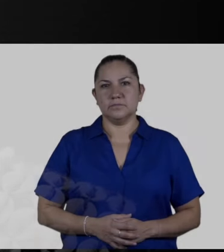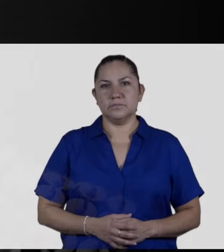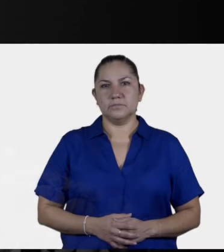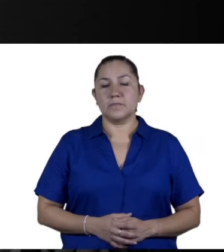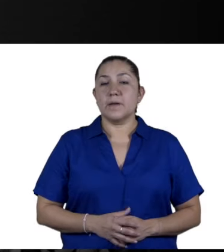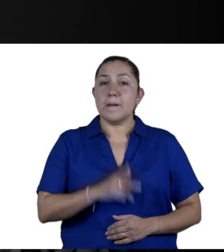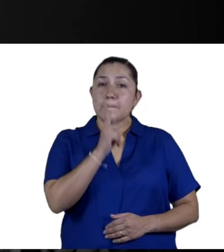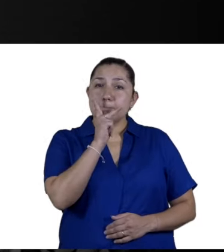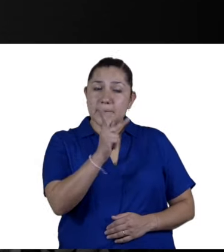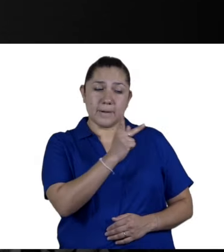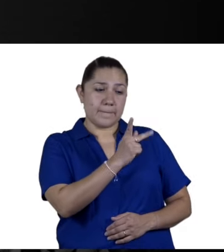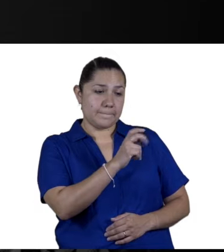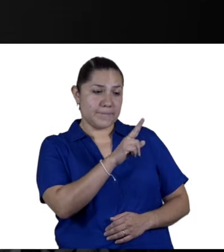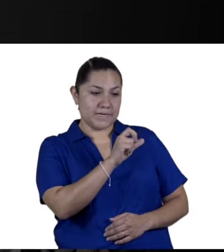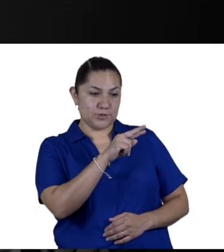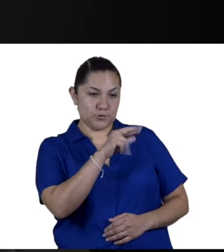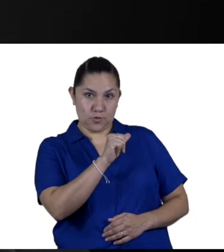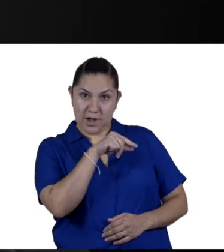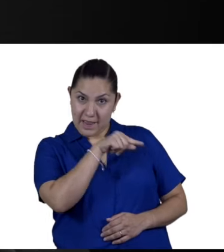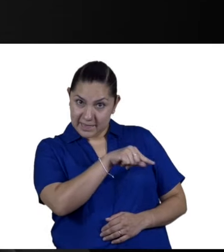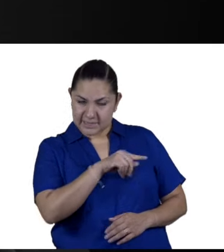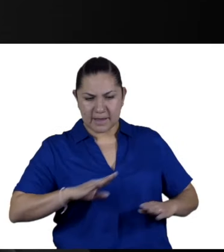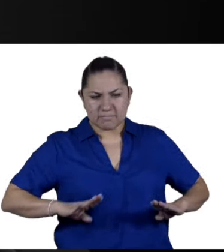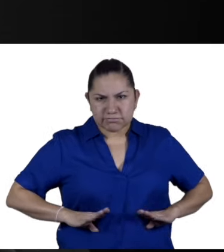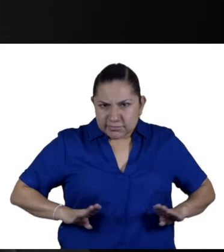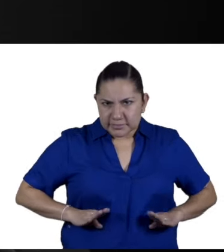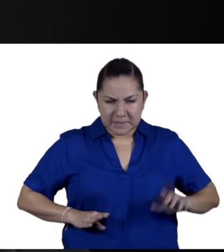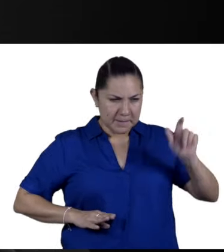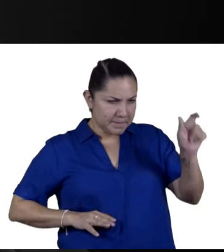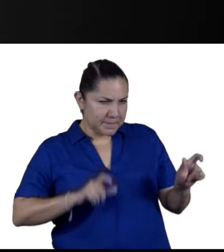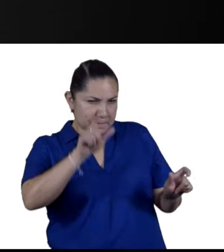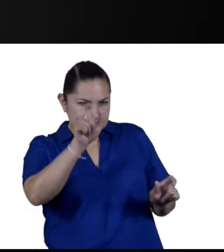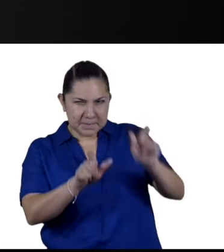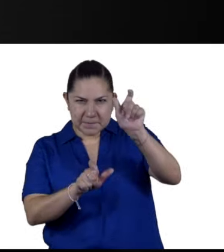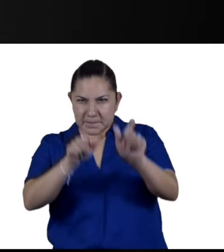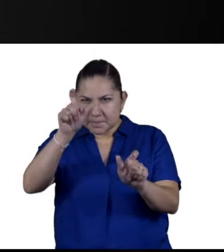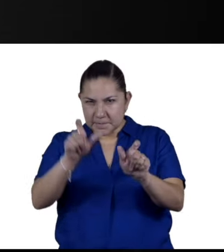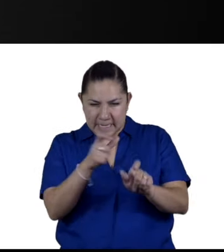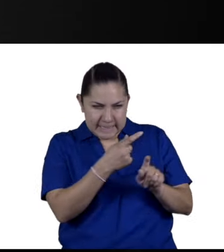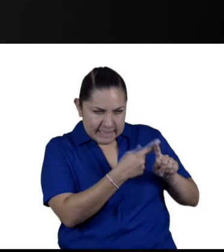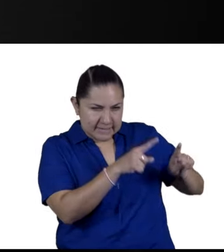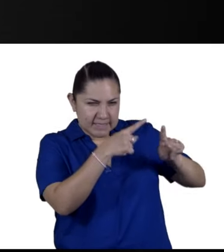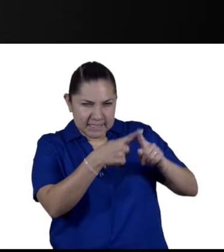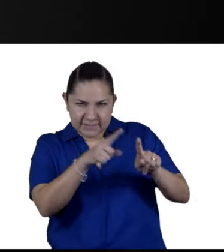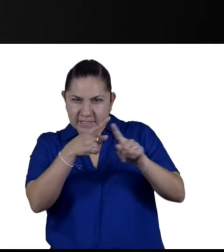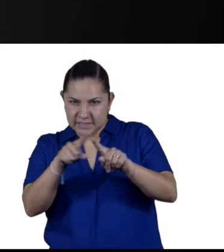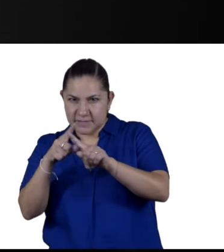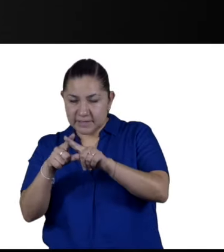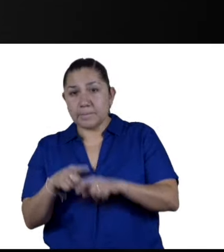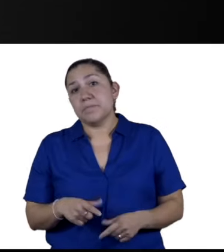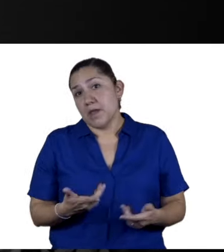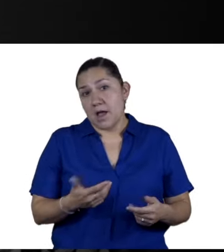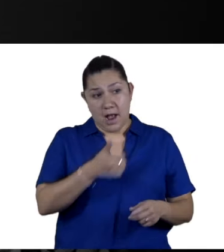La palabra persona expresa la singularidad de cada individuo de nuestra especie. Cada persona es valiosa en